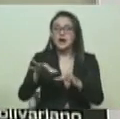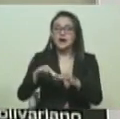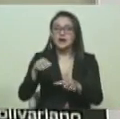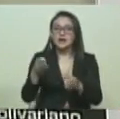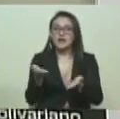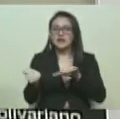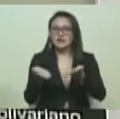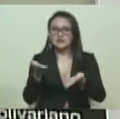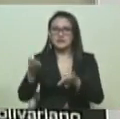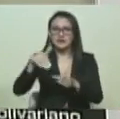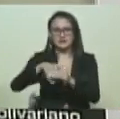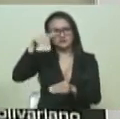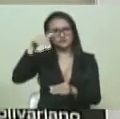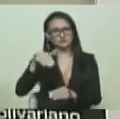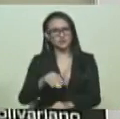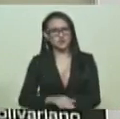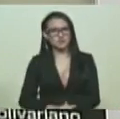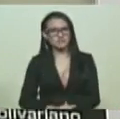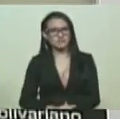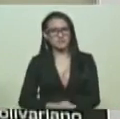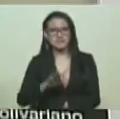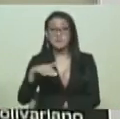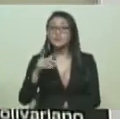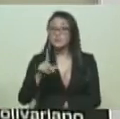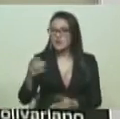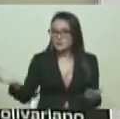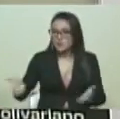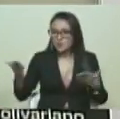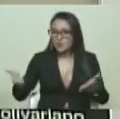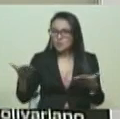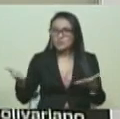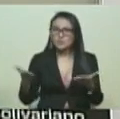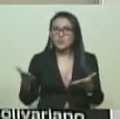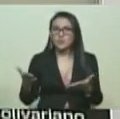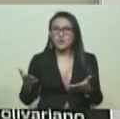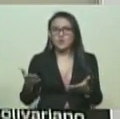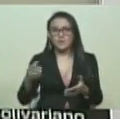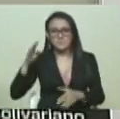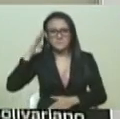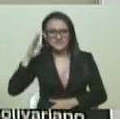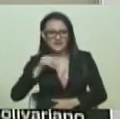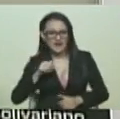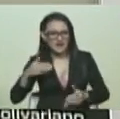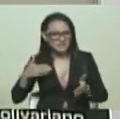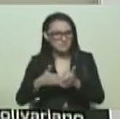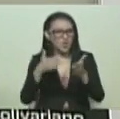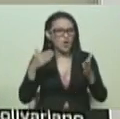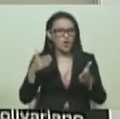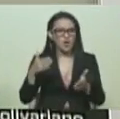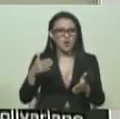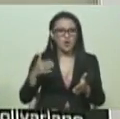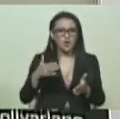propia militancia, que los promueven a hechos de violencia, a hechos golpistas,